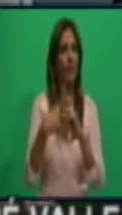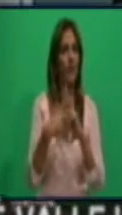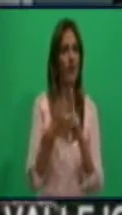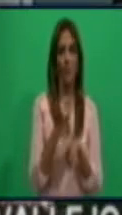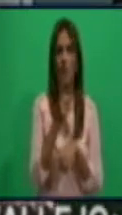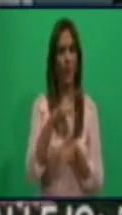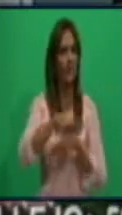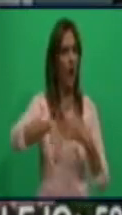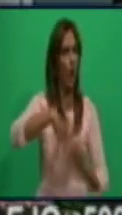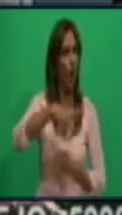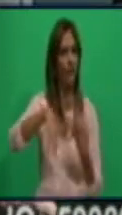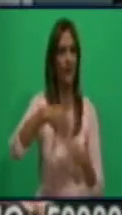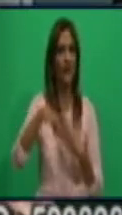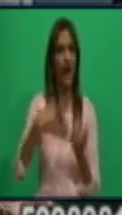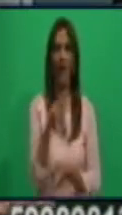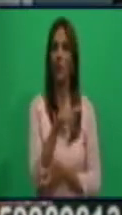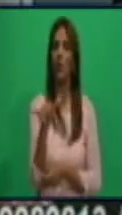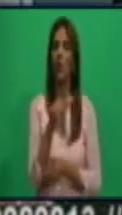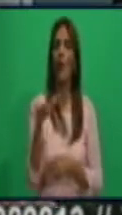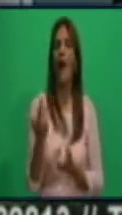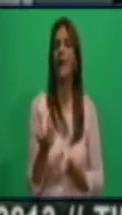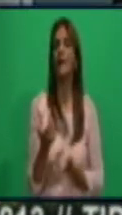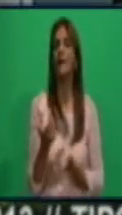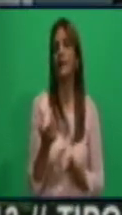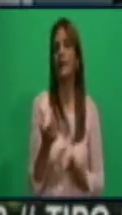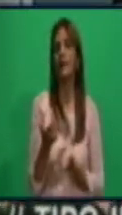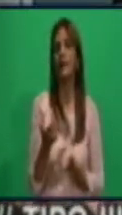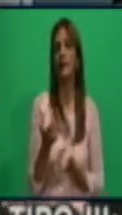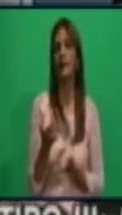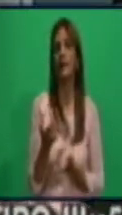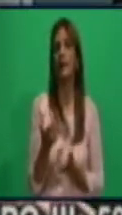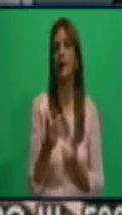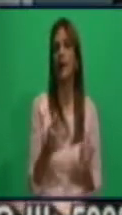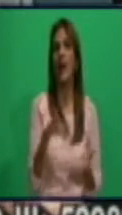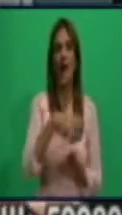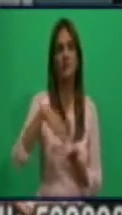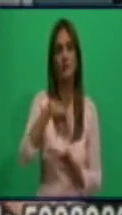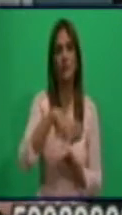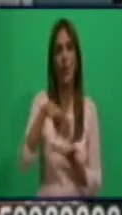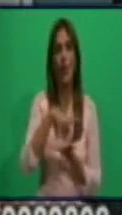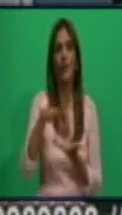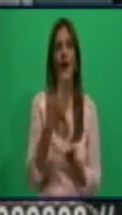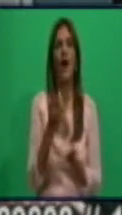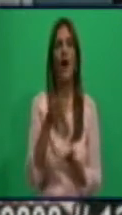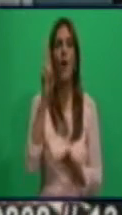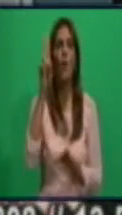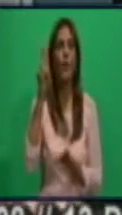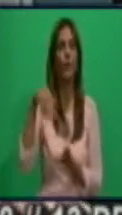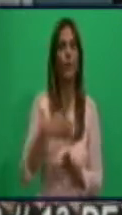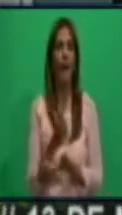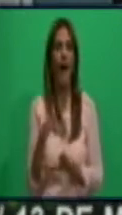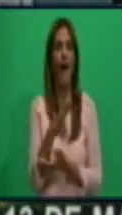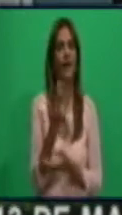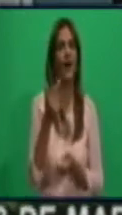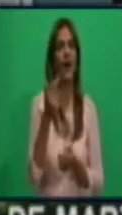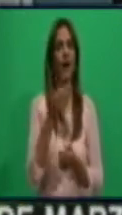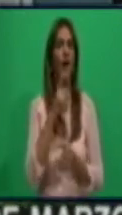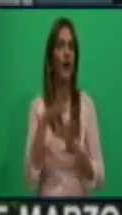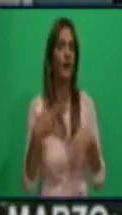complicada como lo es la parte urbana de la ciudad. Mabay, María Julia, esa zona de Bayamo, ¿cómo está?